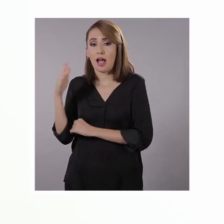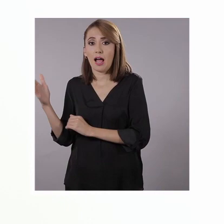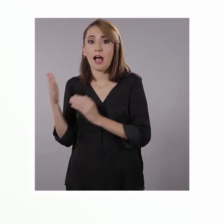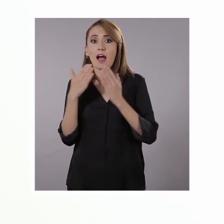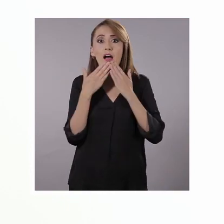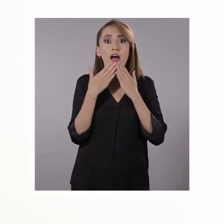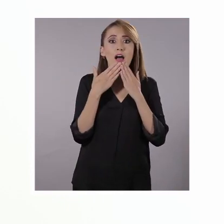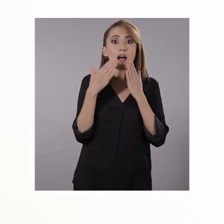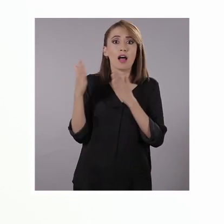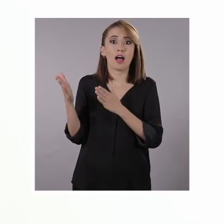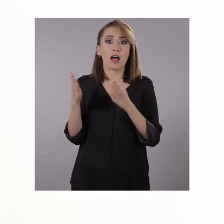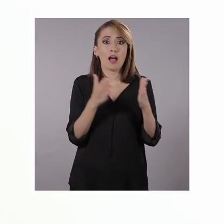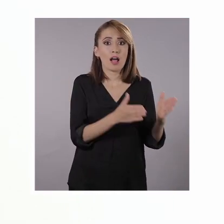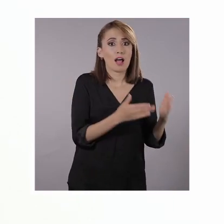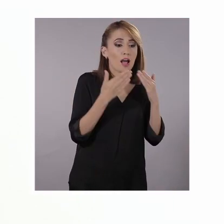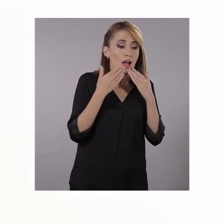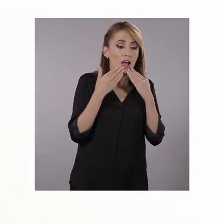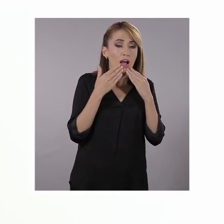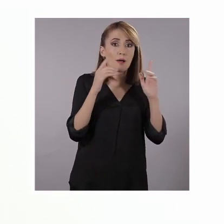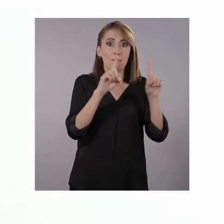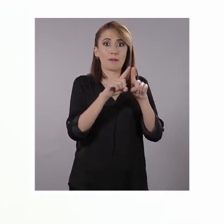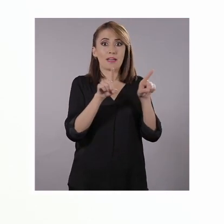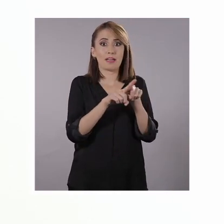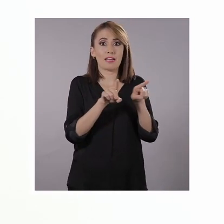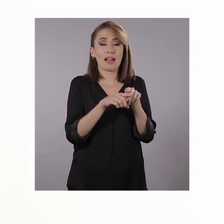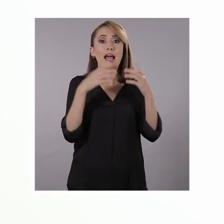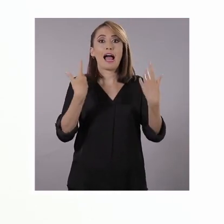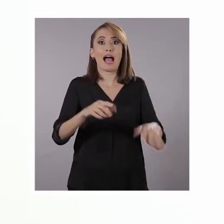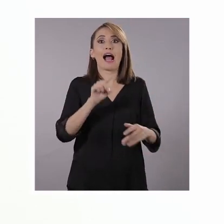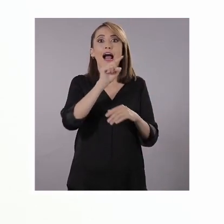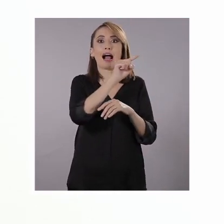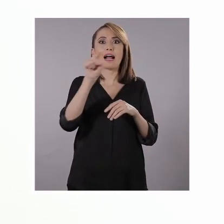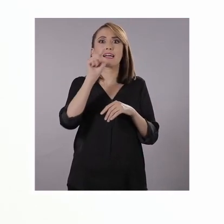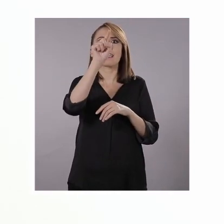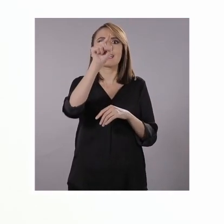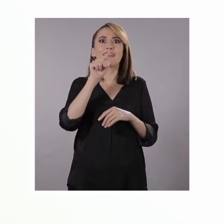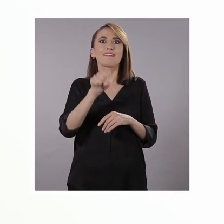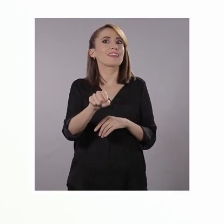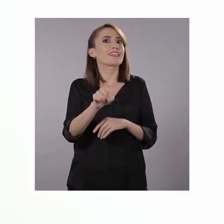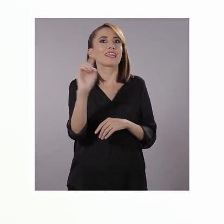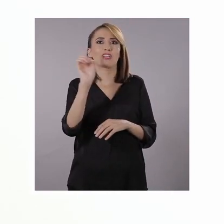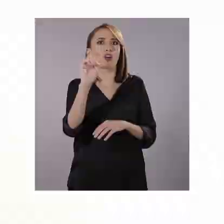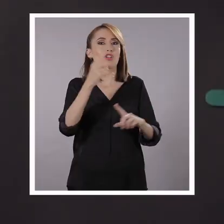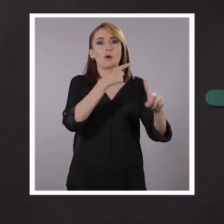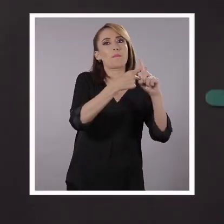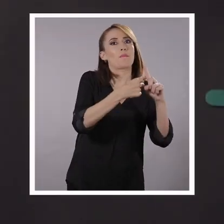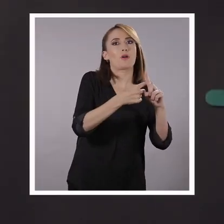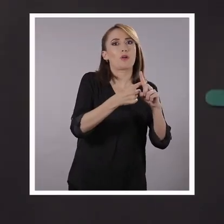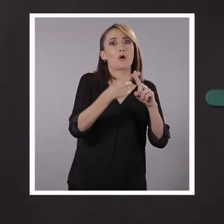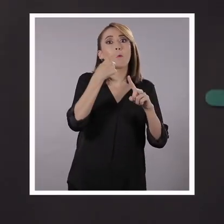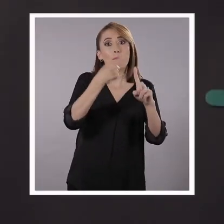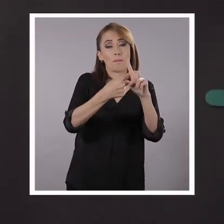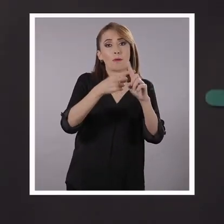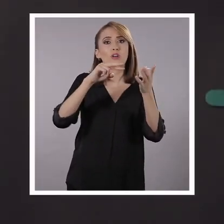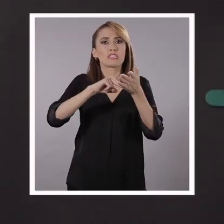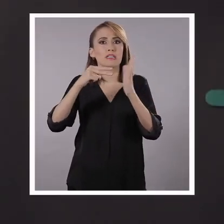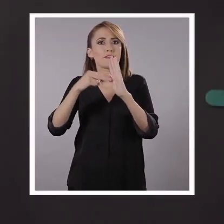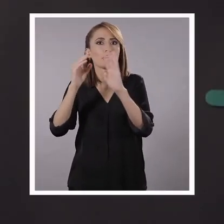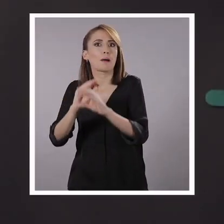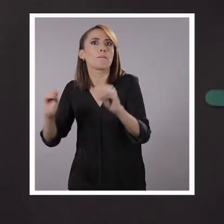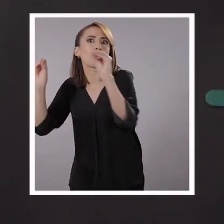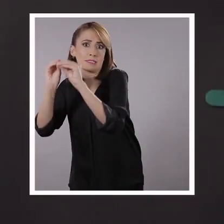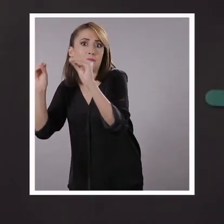número mayor a menor, entonces es dividido para 3. ¡Perfecto! ¡Muy bien! Muy bien. Entonces es